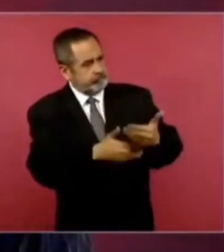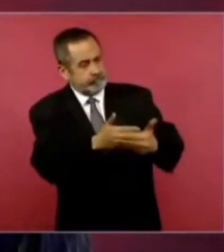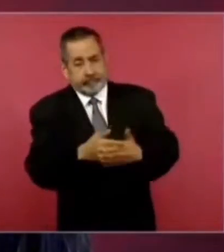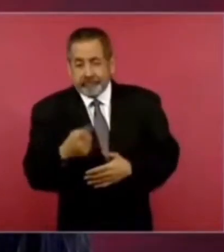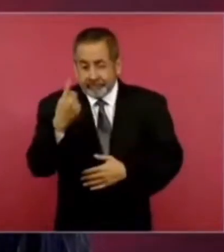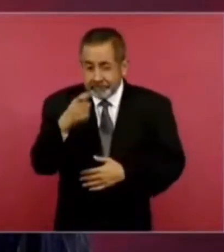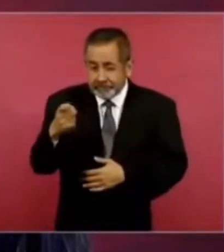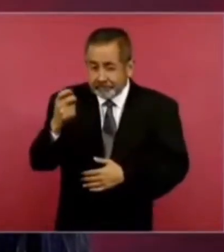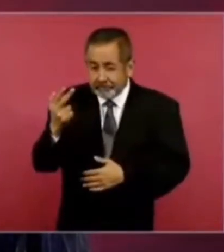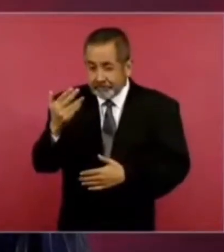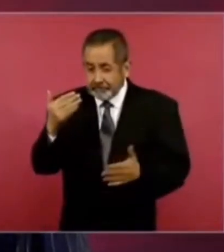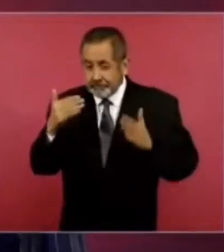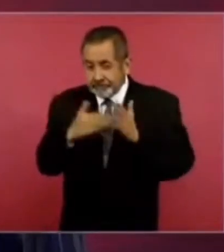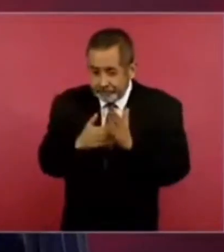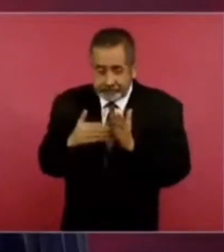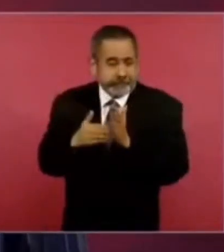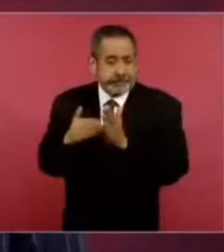el presidente